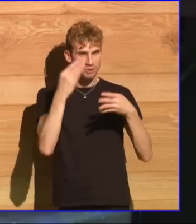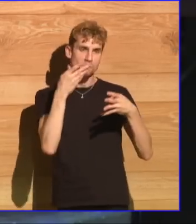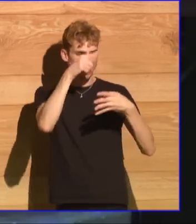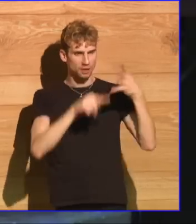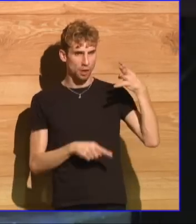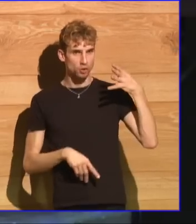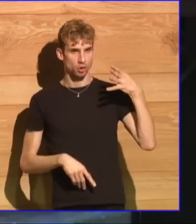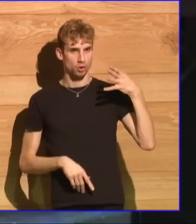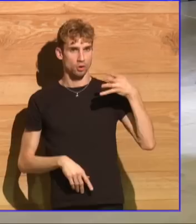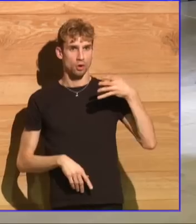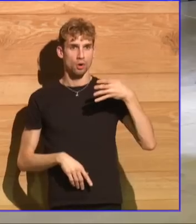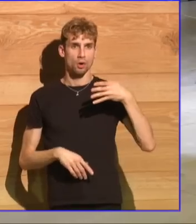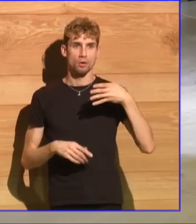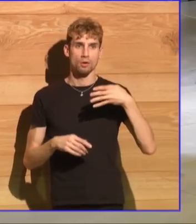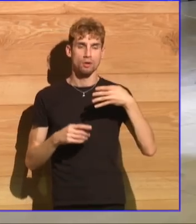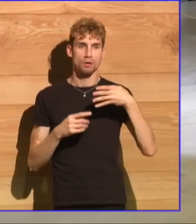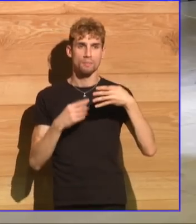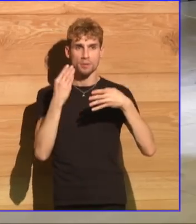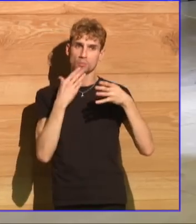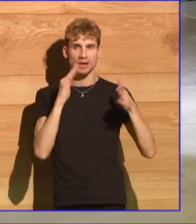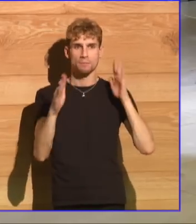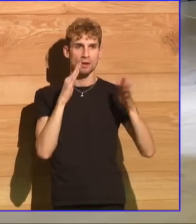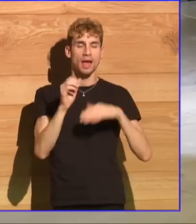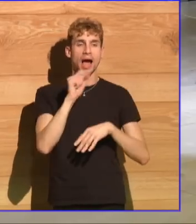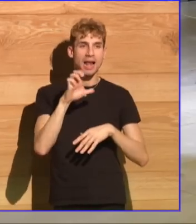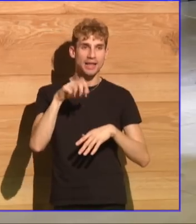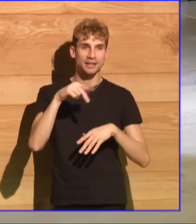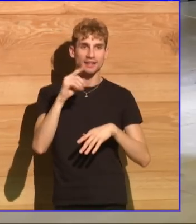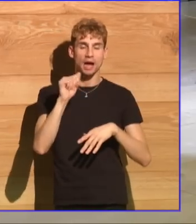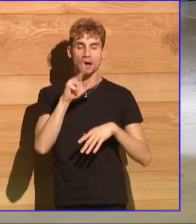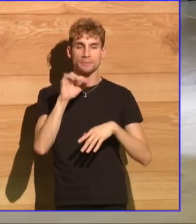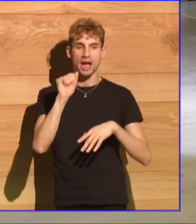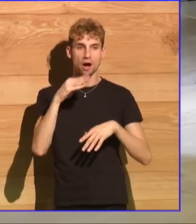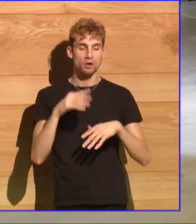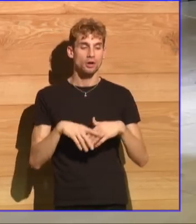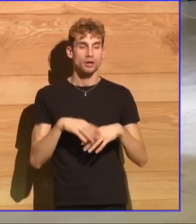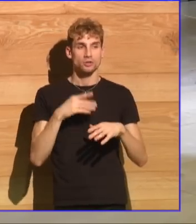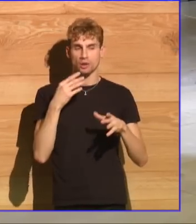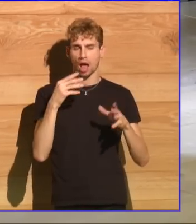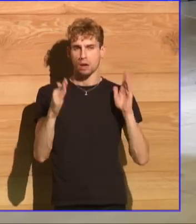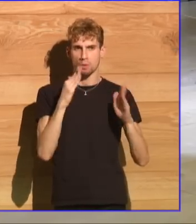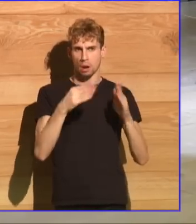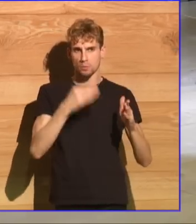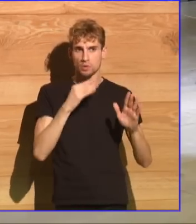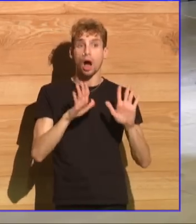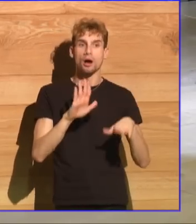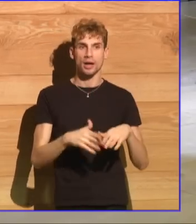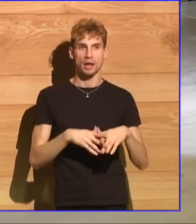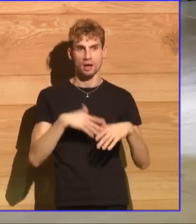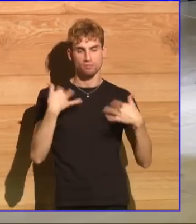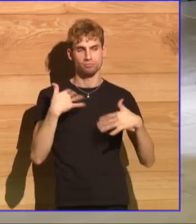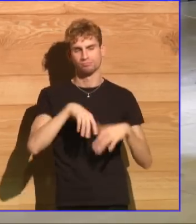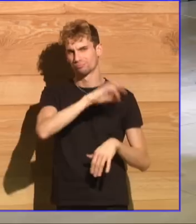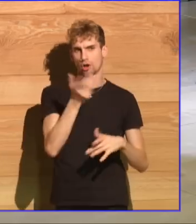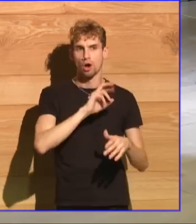4 tienen como operador a Alain Daviau. Creo que es la época de Alain Daviau, que es una época muy brillante, aunque trabajaría con muchos grandes operadores. Hemos hablado de